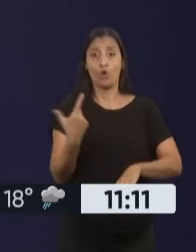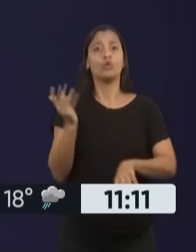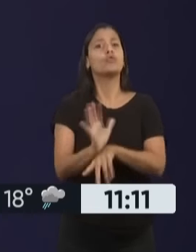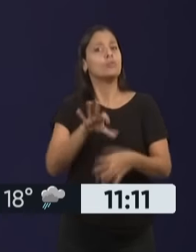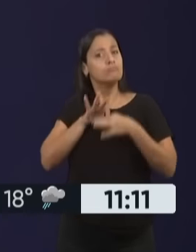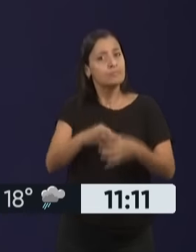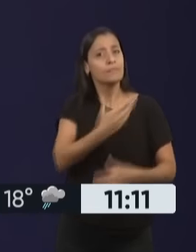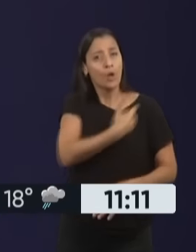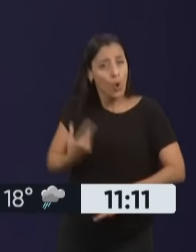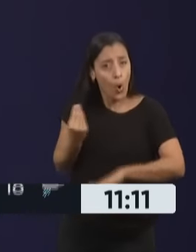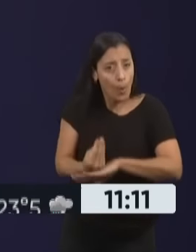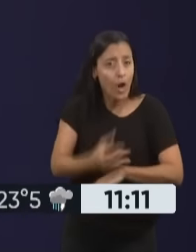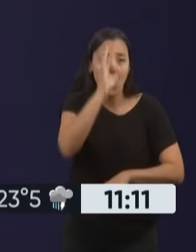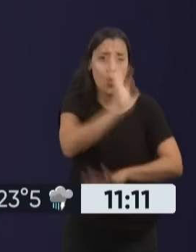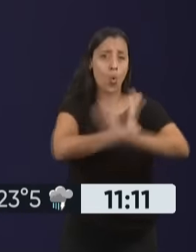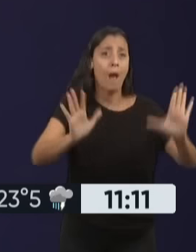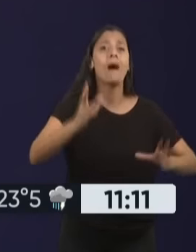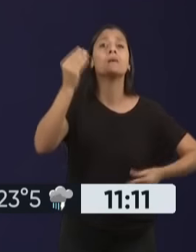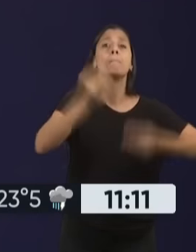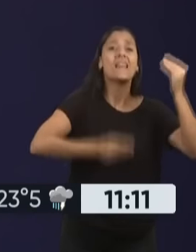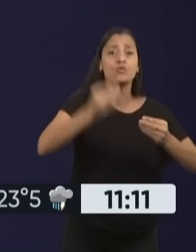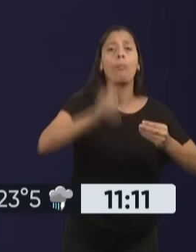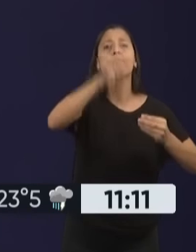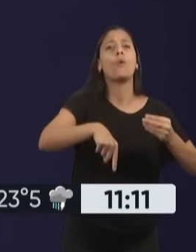gobierno va a ser un presupuesto deficitario